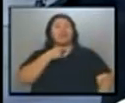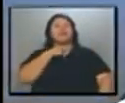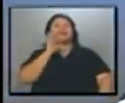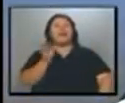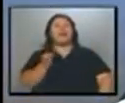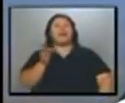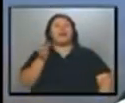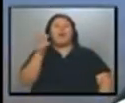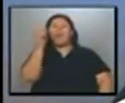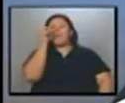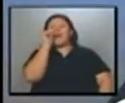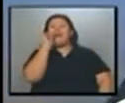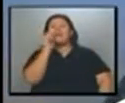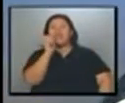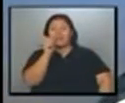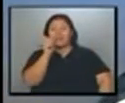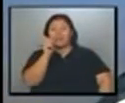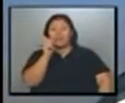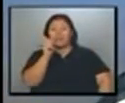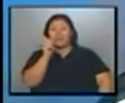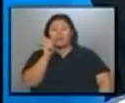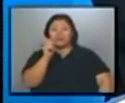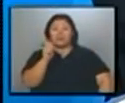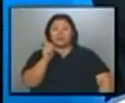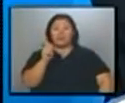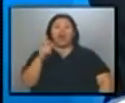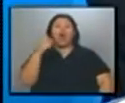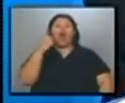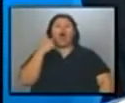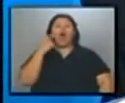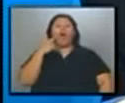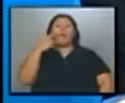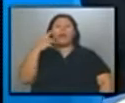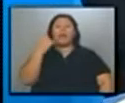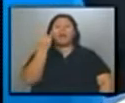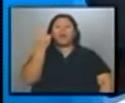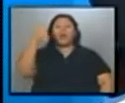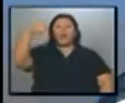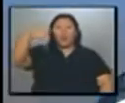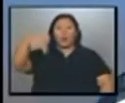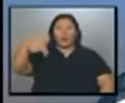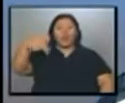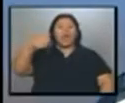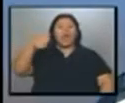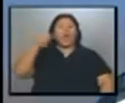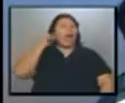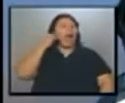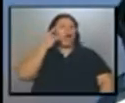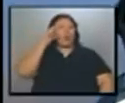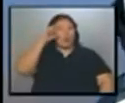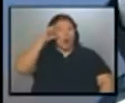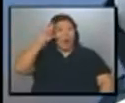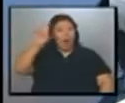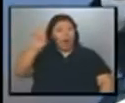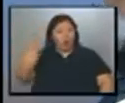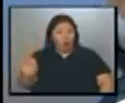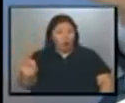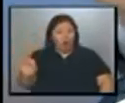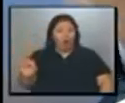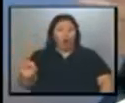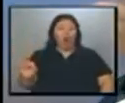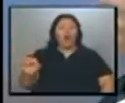la nena? El hermano, un hermano del Kun Agüero. No. Sí, claro. Bueno. ¿El papá de la,